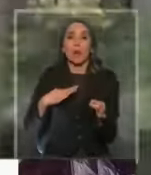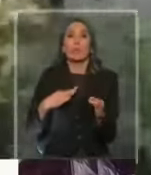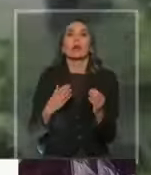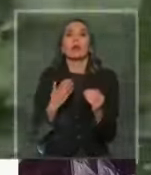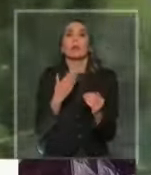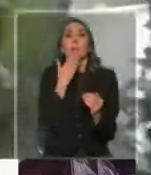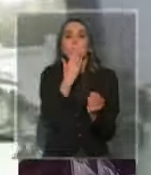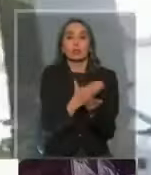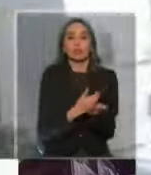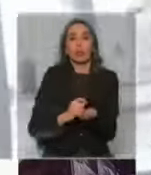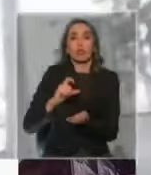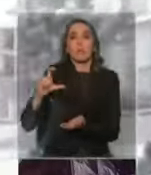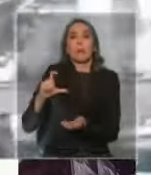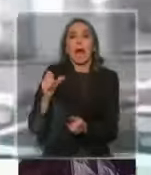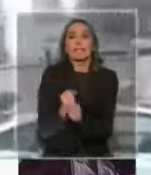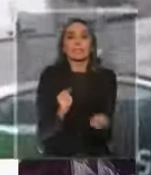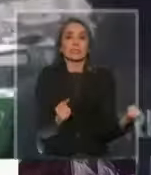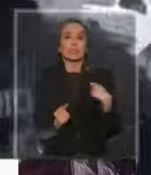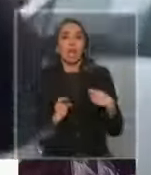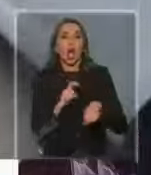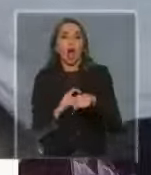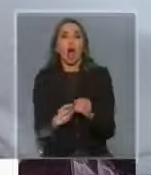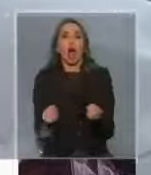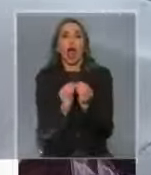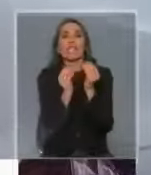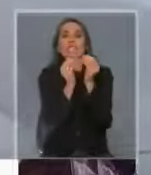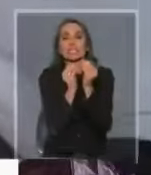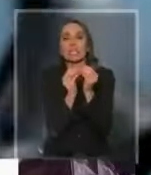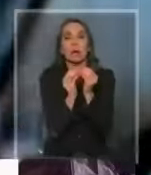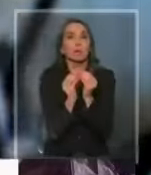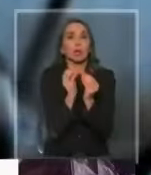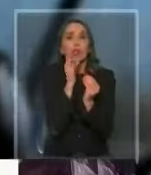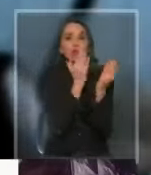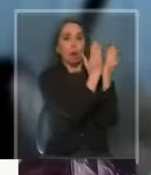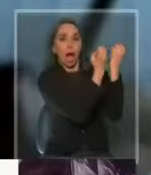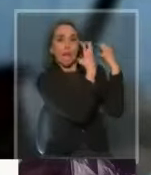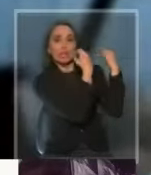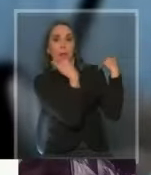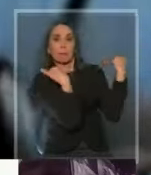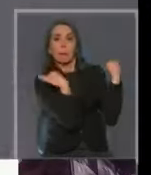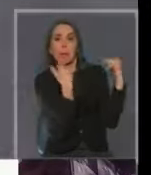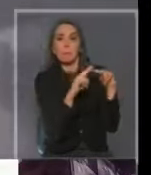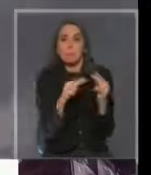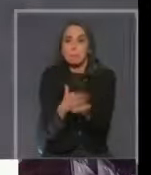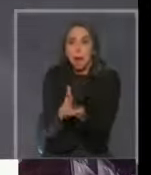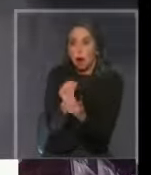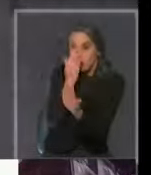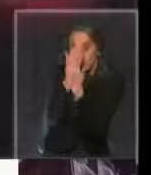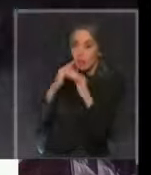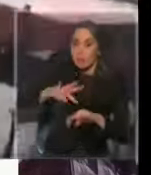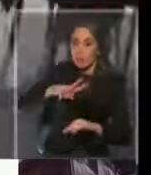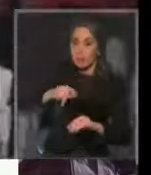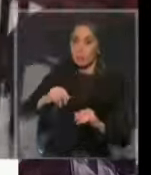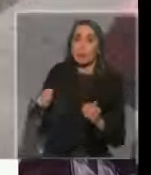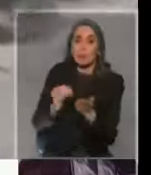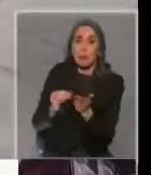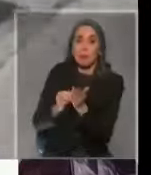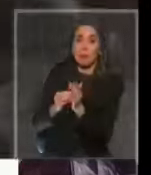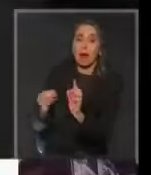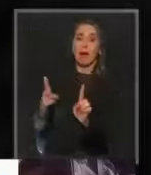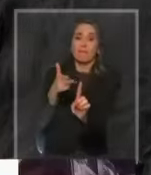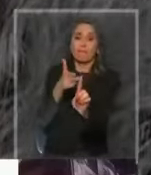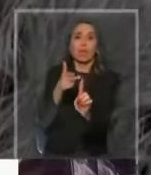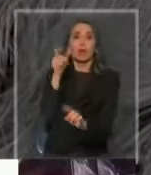sus ingresos realizando horas extras, pero sin estar preparados para enfrentar a una delincuencia cada vez más violenta. El Mauri